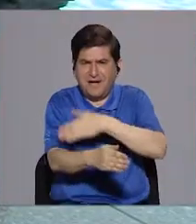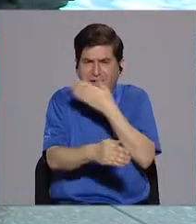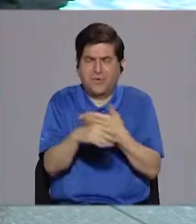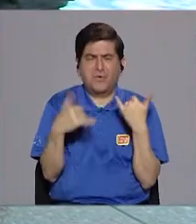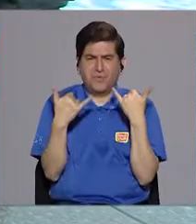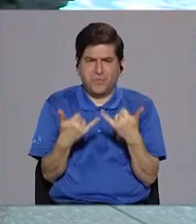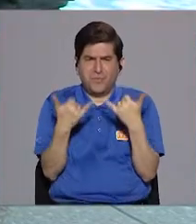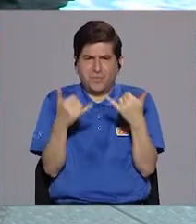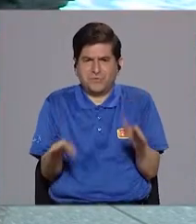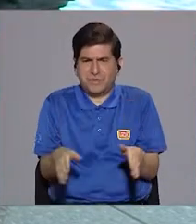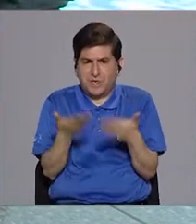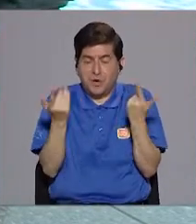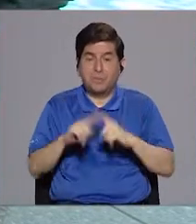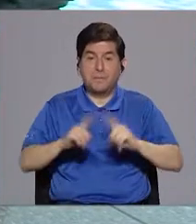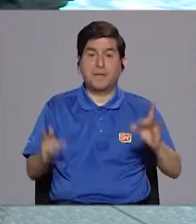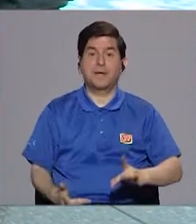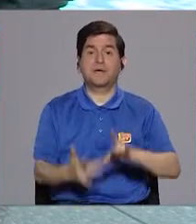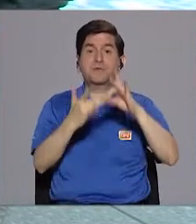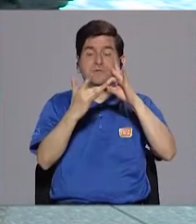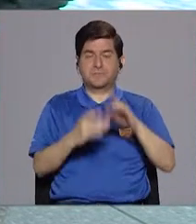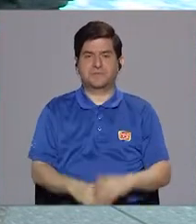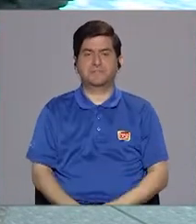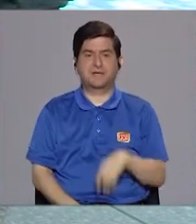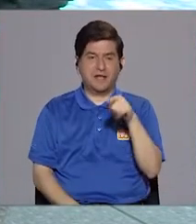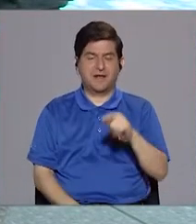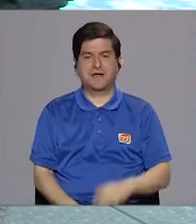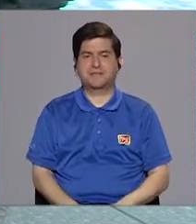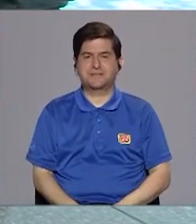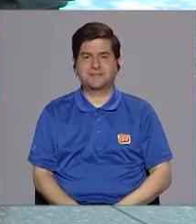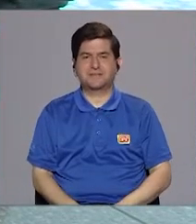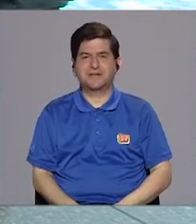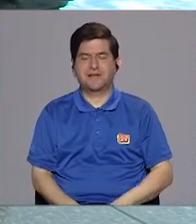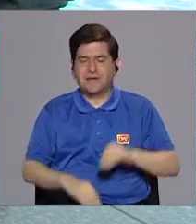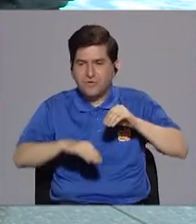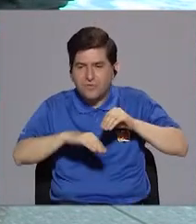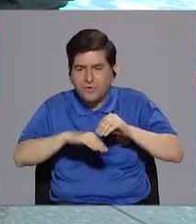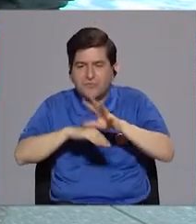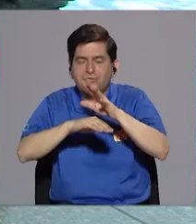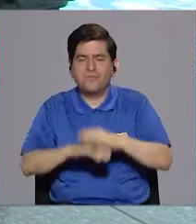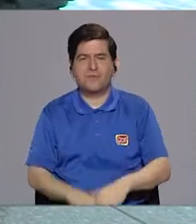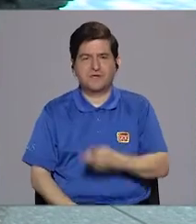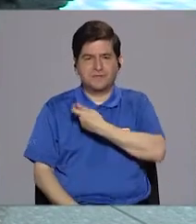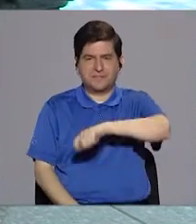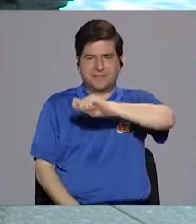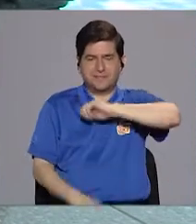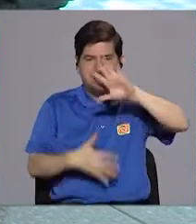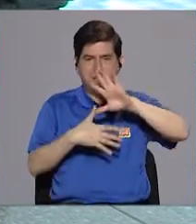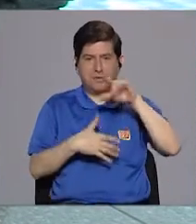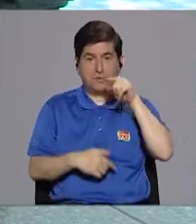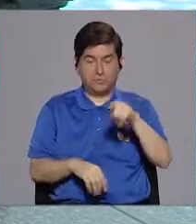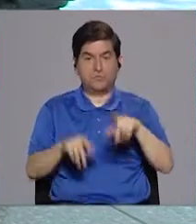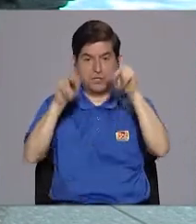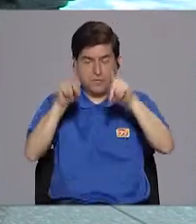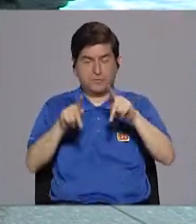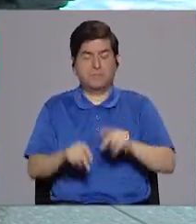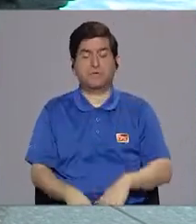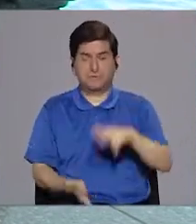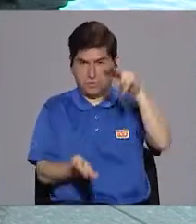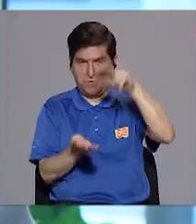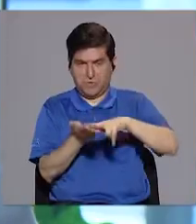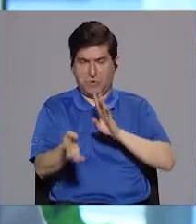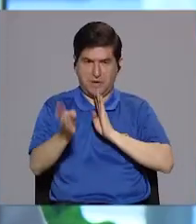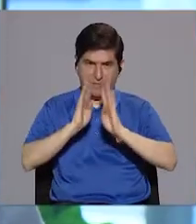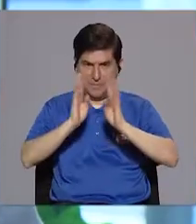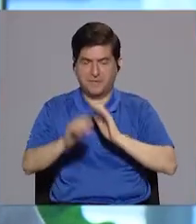música contemporánea, pero sobre todo esa versión de Iberoamérica? Y quiero rescatar que usted es una voz autorizada para decirlo,